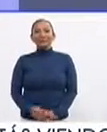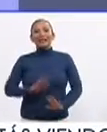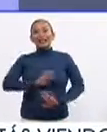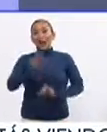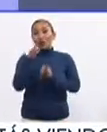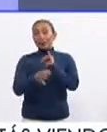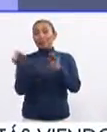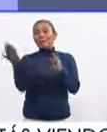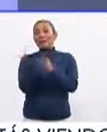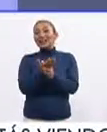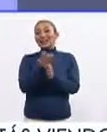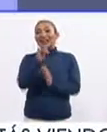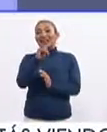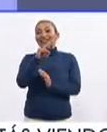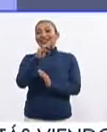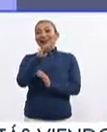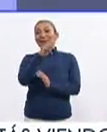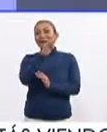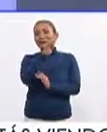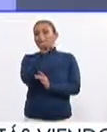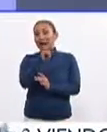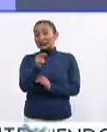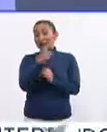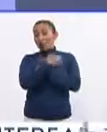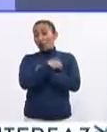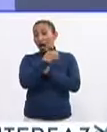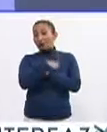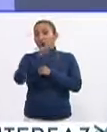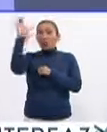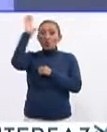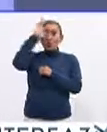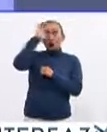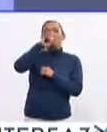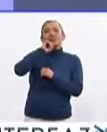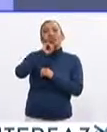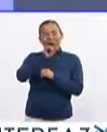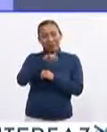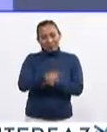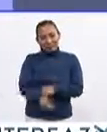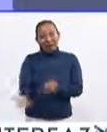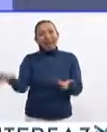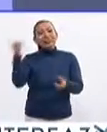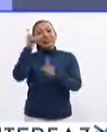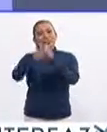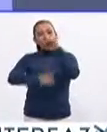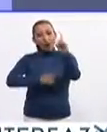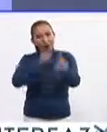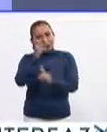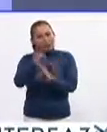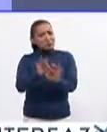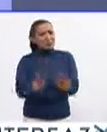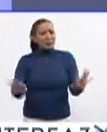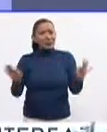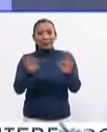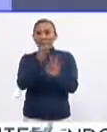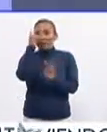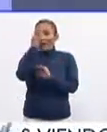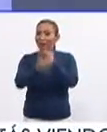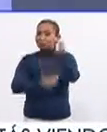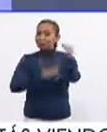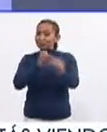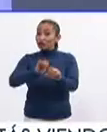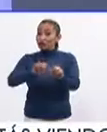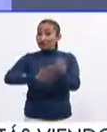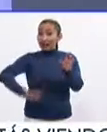Llegamos a la última parte de Interfaz y bueno, la educación y la cultura, también el deporte son fundamentales para el desarrollo